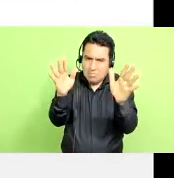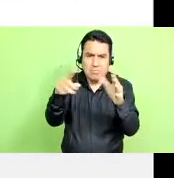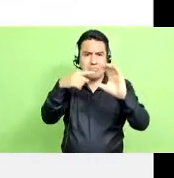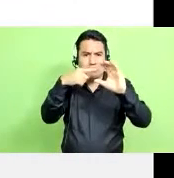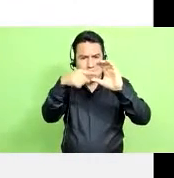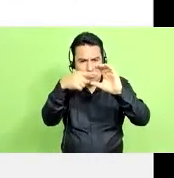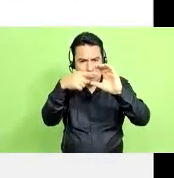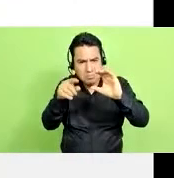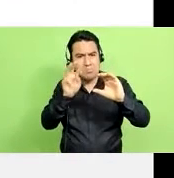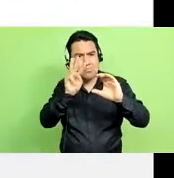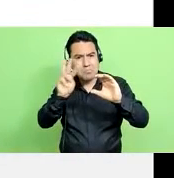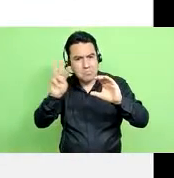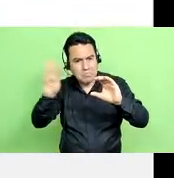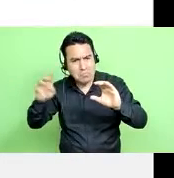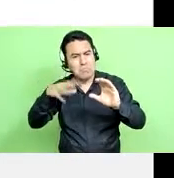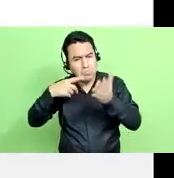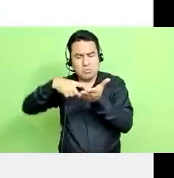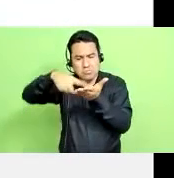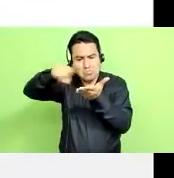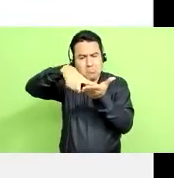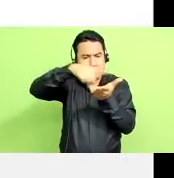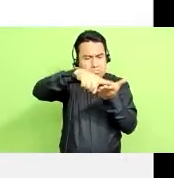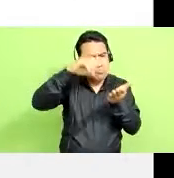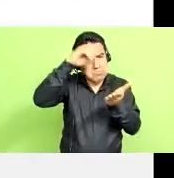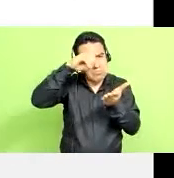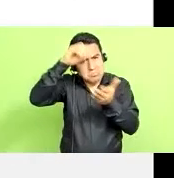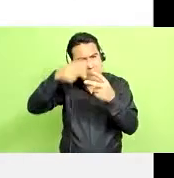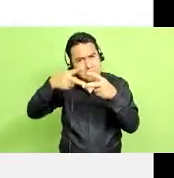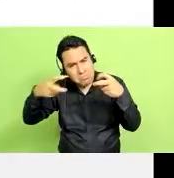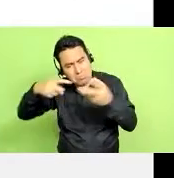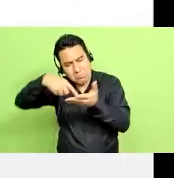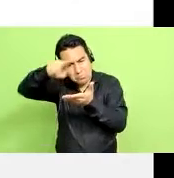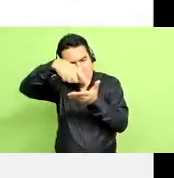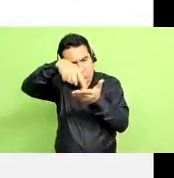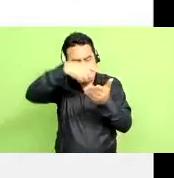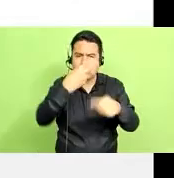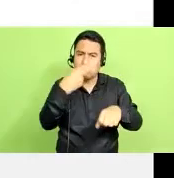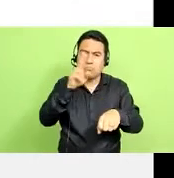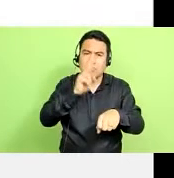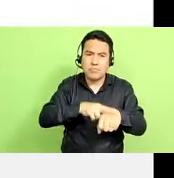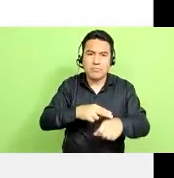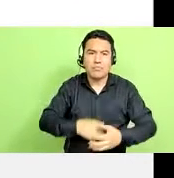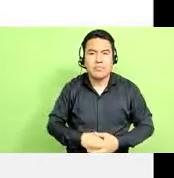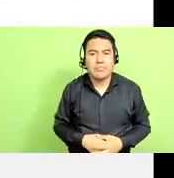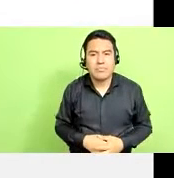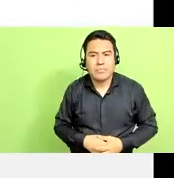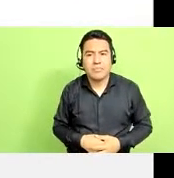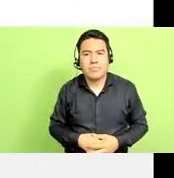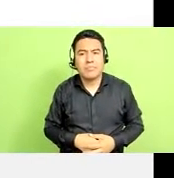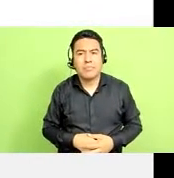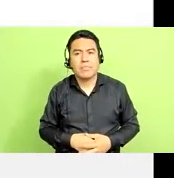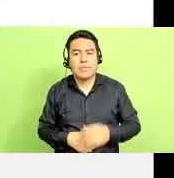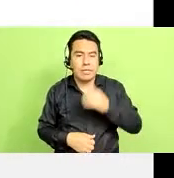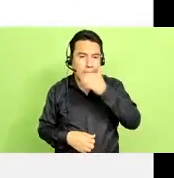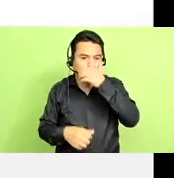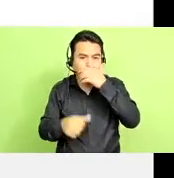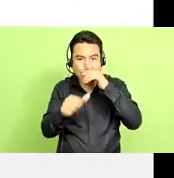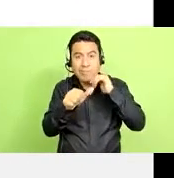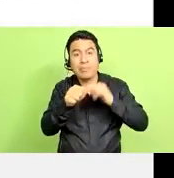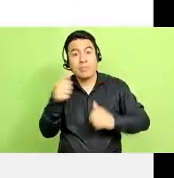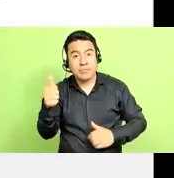apreciaciones comentarios sugerencias a foros ahora bien esta otra manera es de que las organizaciones